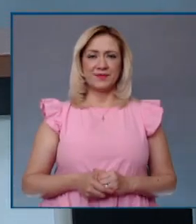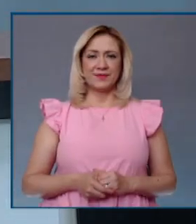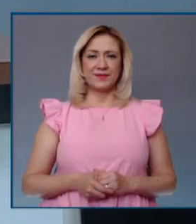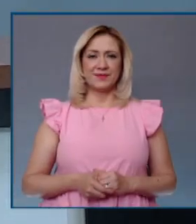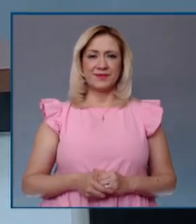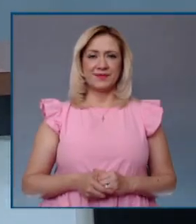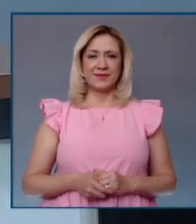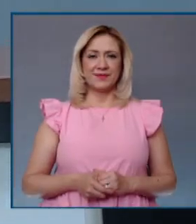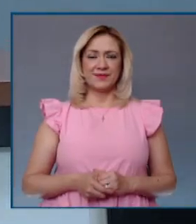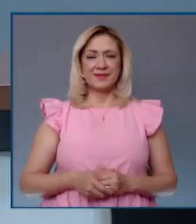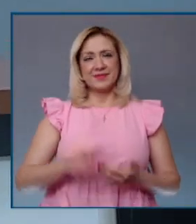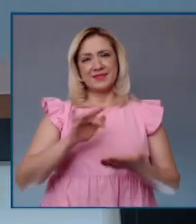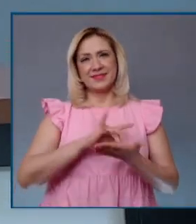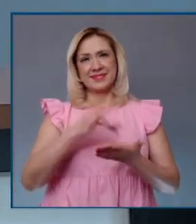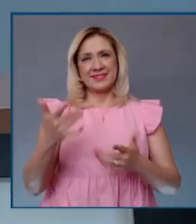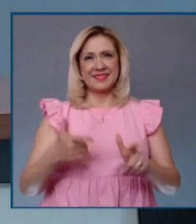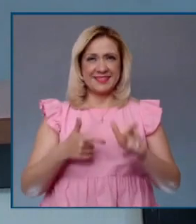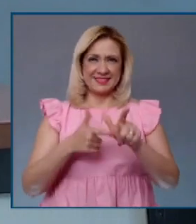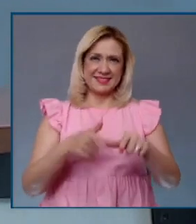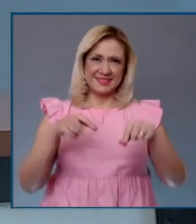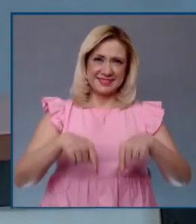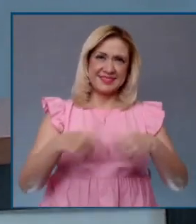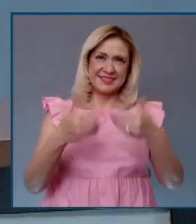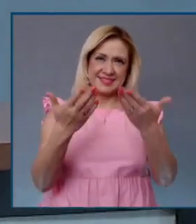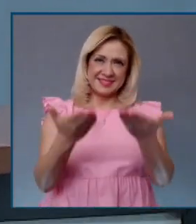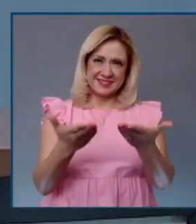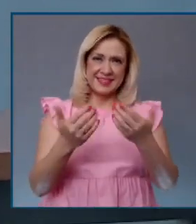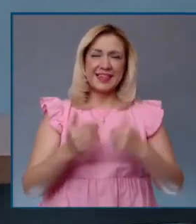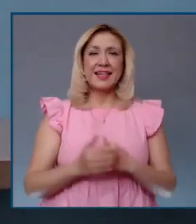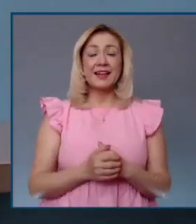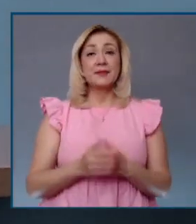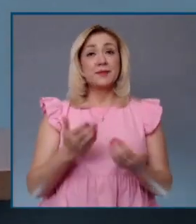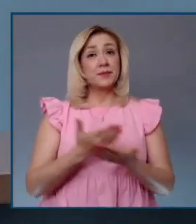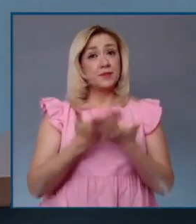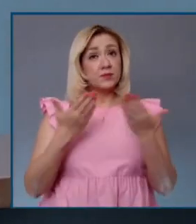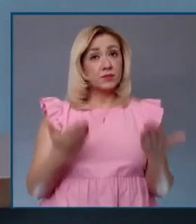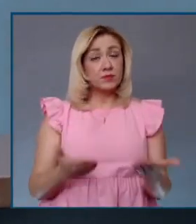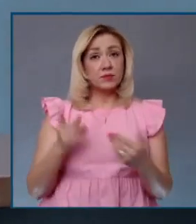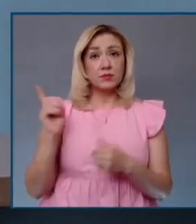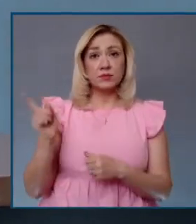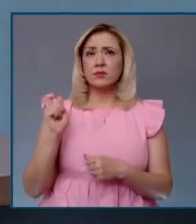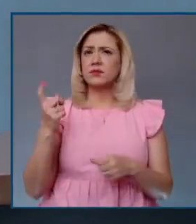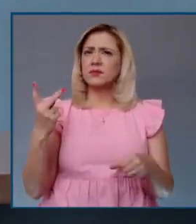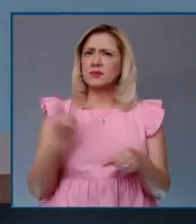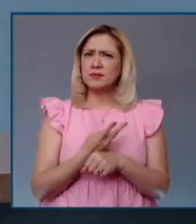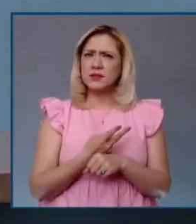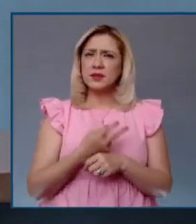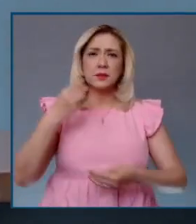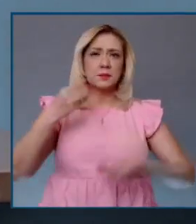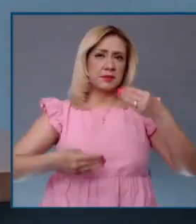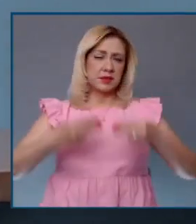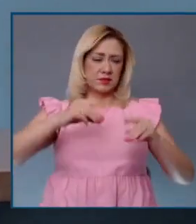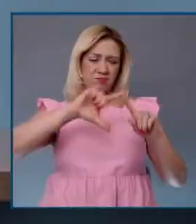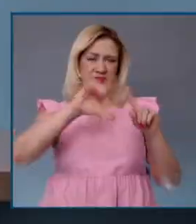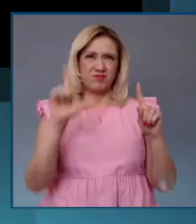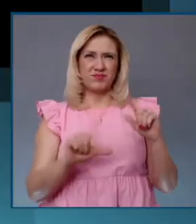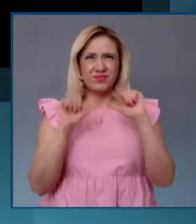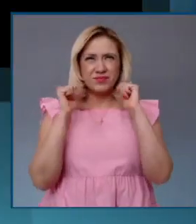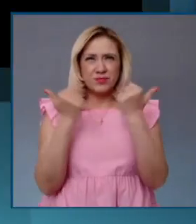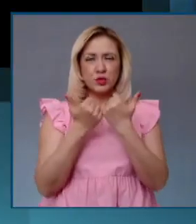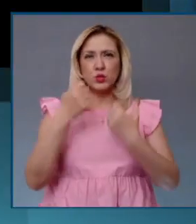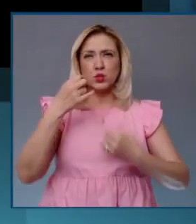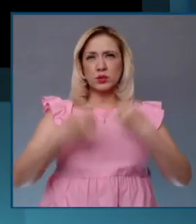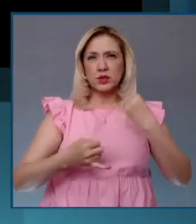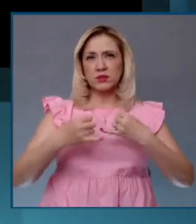14 horas con 10 minutos. Muchas gracias por continuar con nosotros. La Asociación Nacional de Magistrados de Circuito y Jueces de Distrito del Poder Judicial